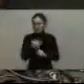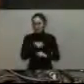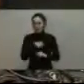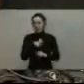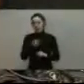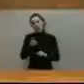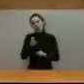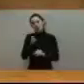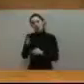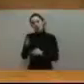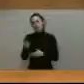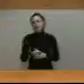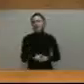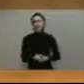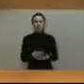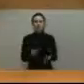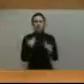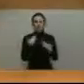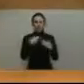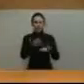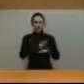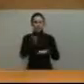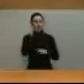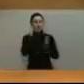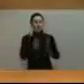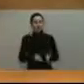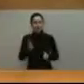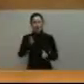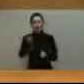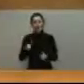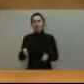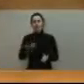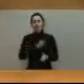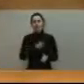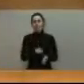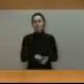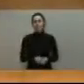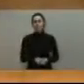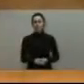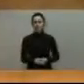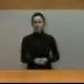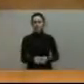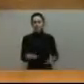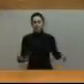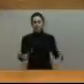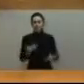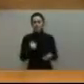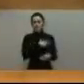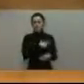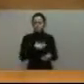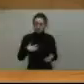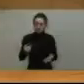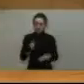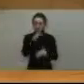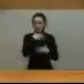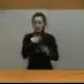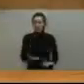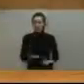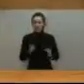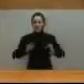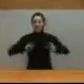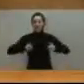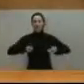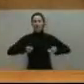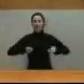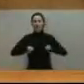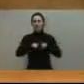ajenos. Gracias, señora consejera. Señora Pérez, tiene la palabra. Bueno, yo quiero ahora también iniciar con su